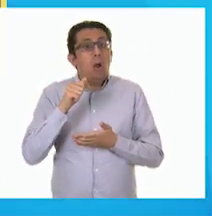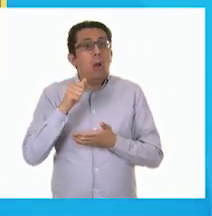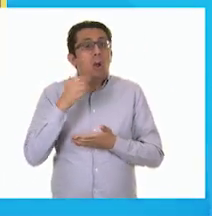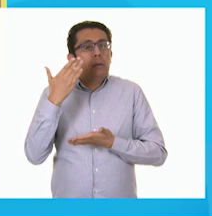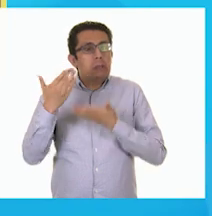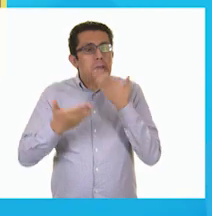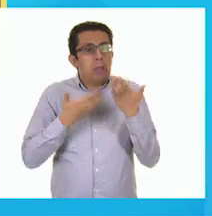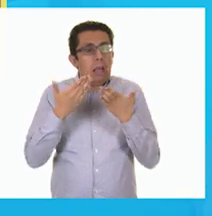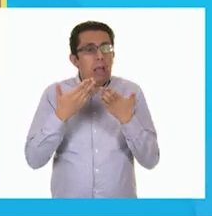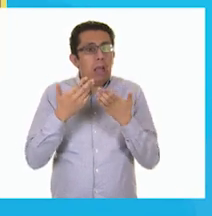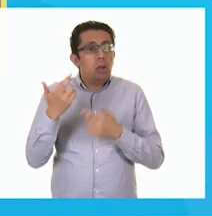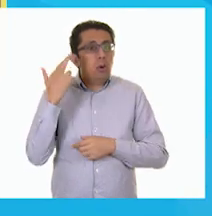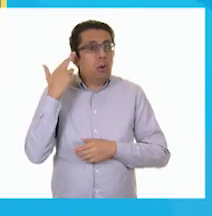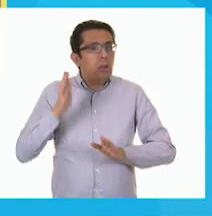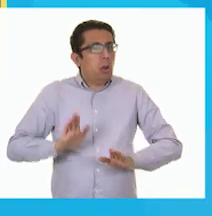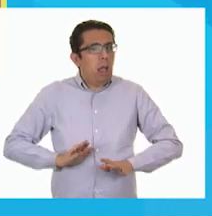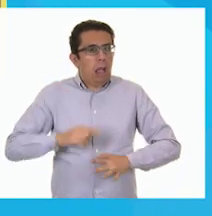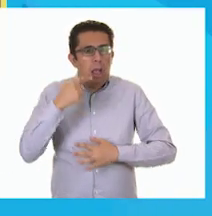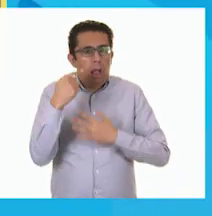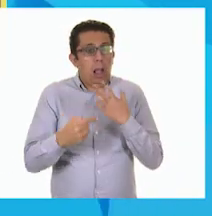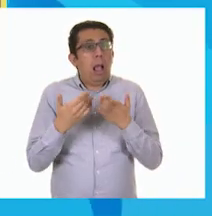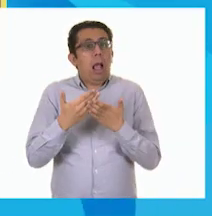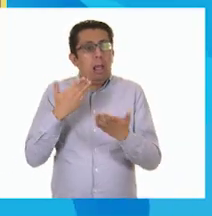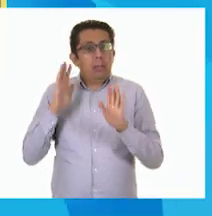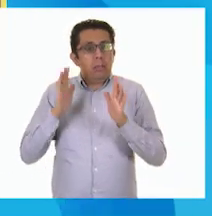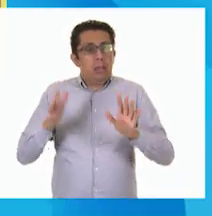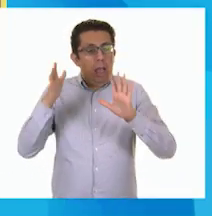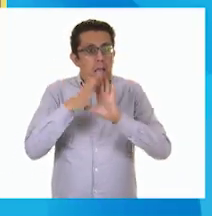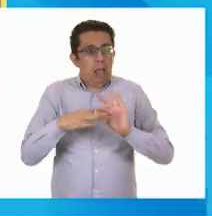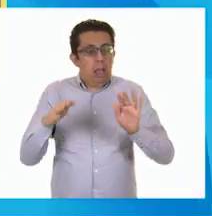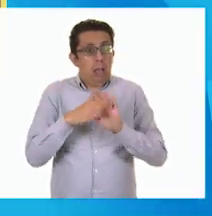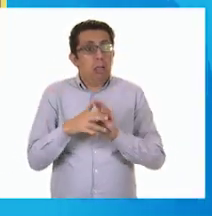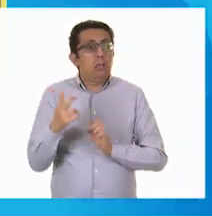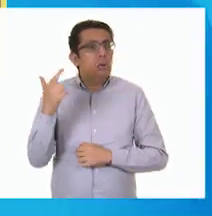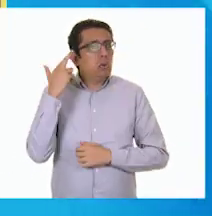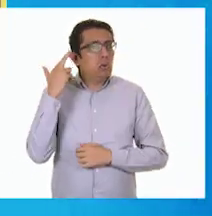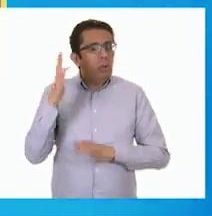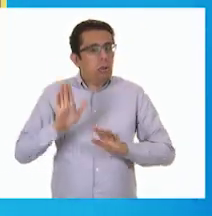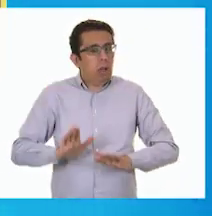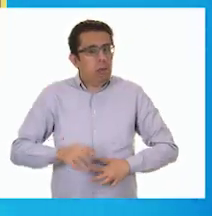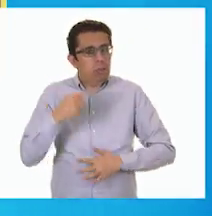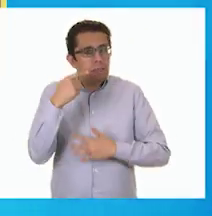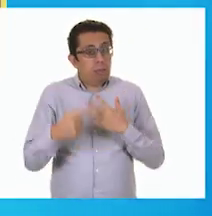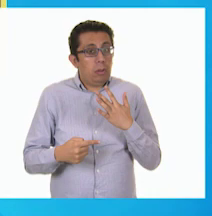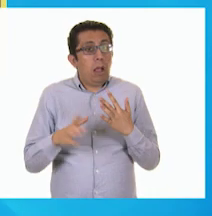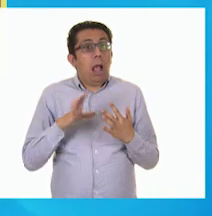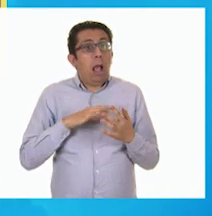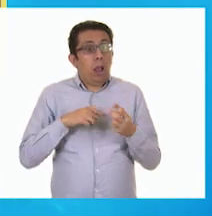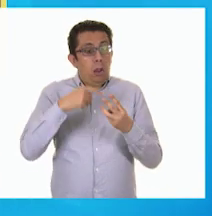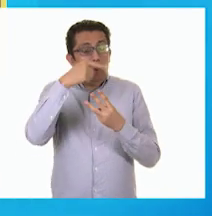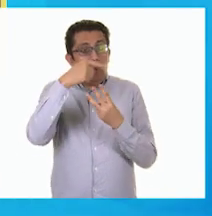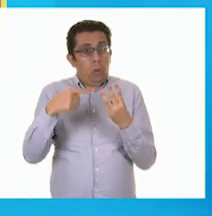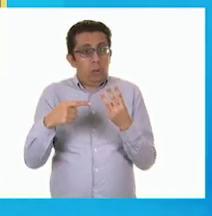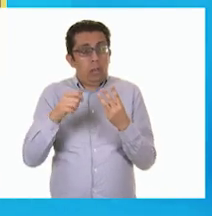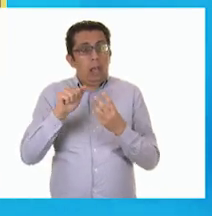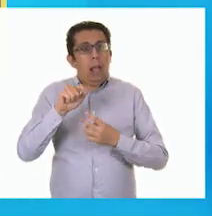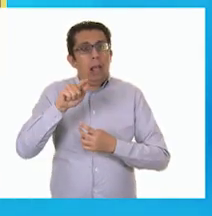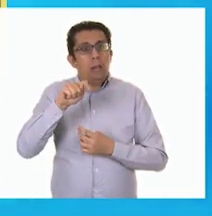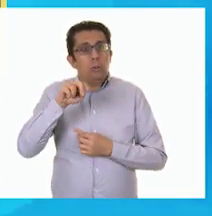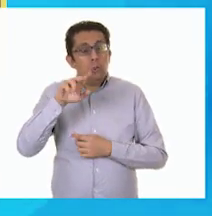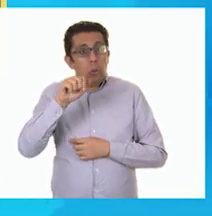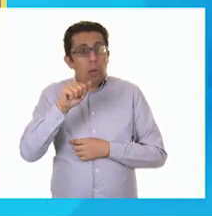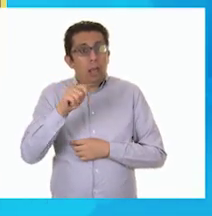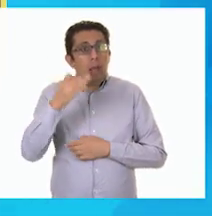las cualidades del sonido. Como ya han visto en clases anteriores, las cualidades del sonido son cuatro: altura,